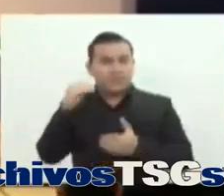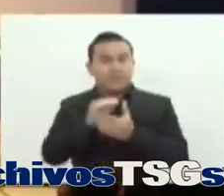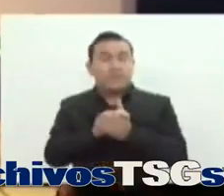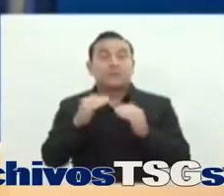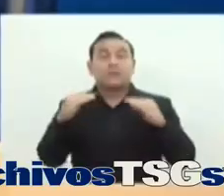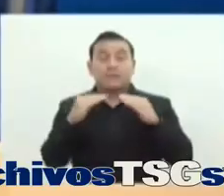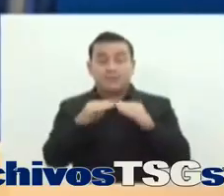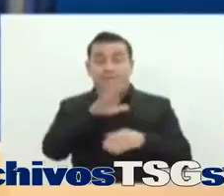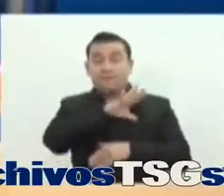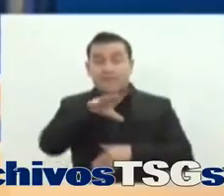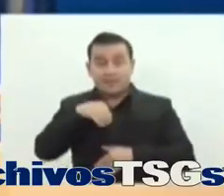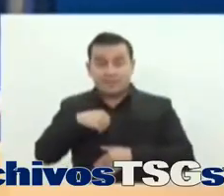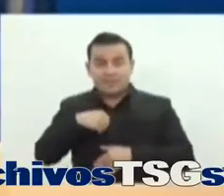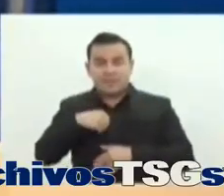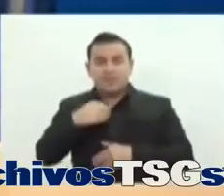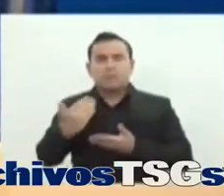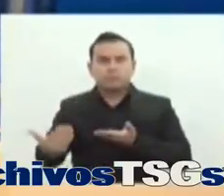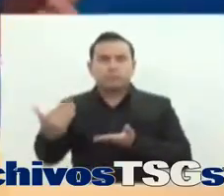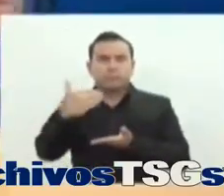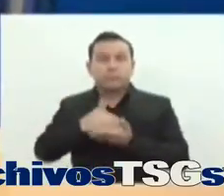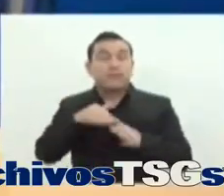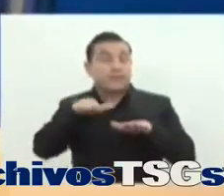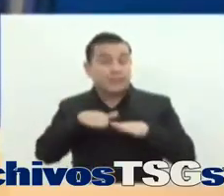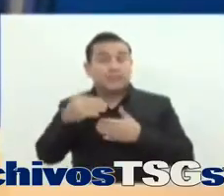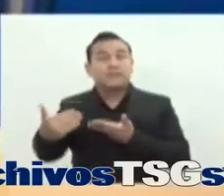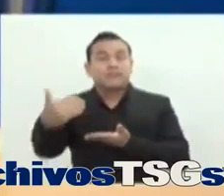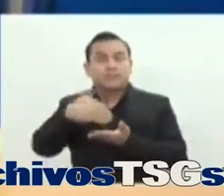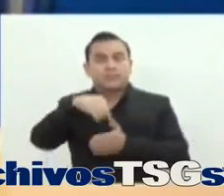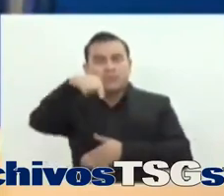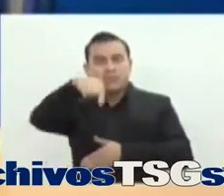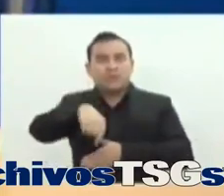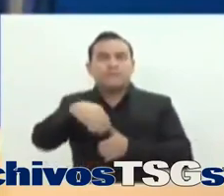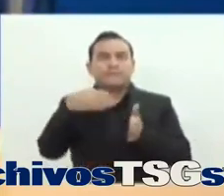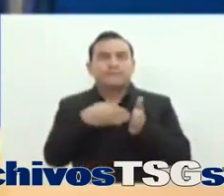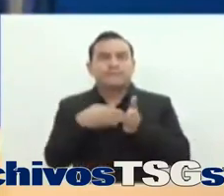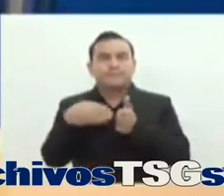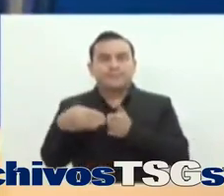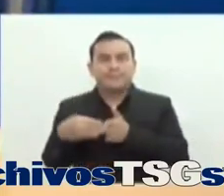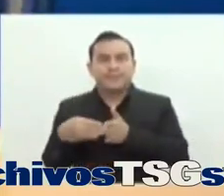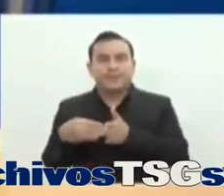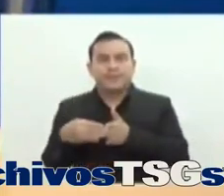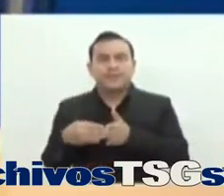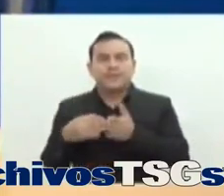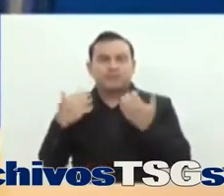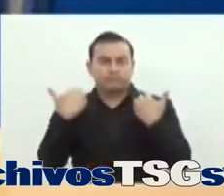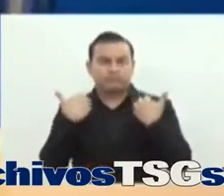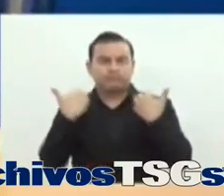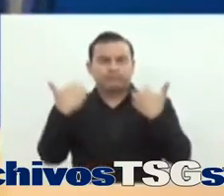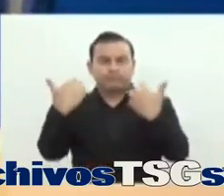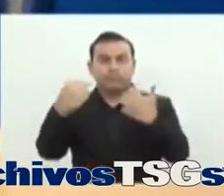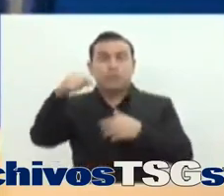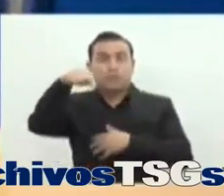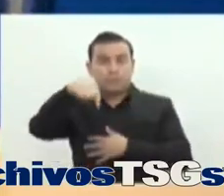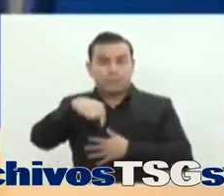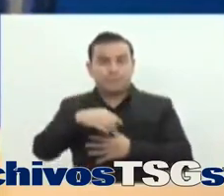acompaña. Gracias por estar acá. Vamos a iniciar la plenaria de este